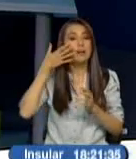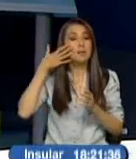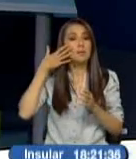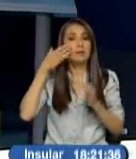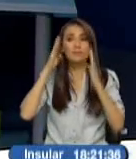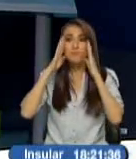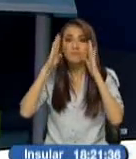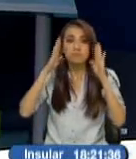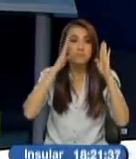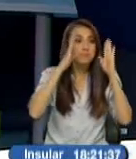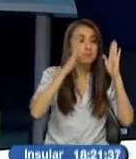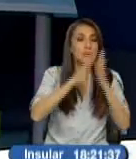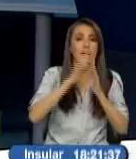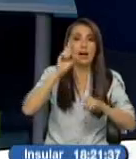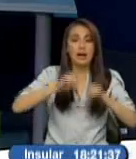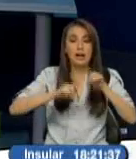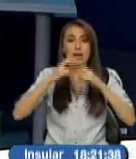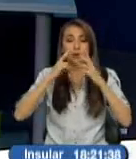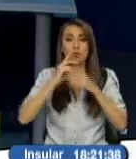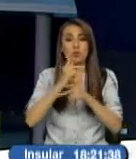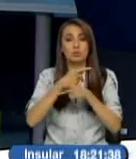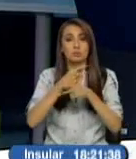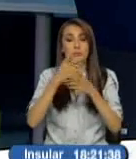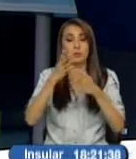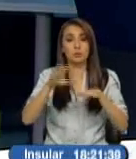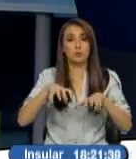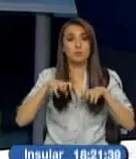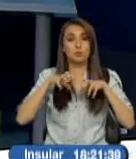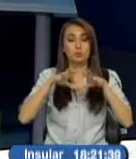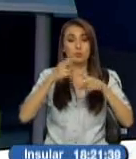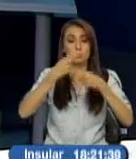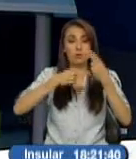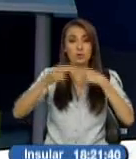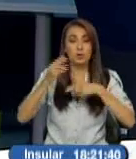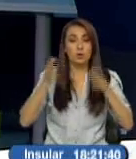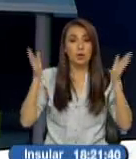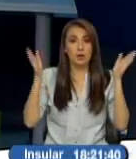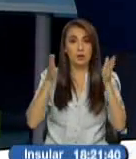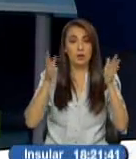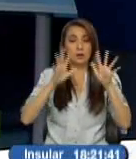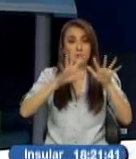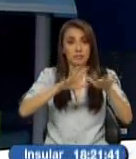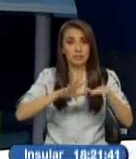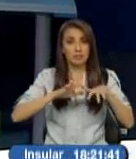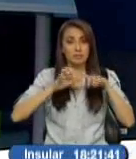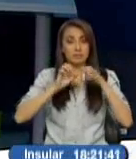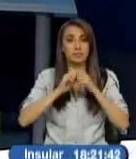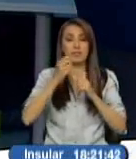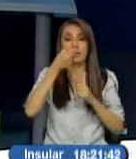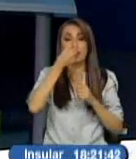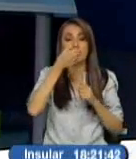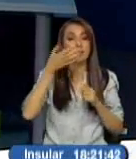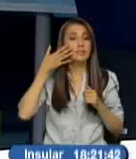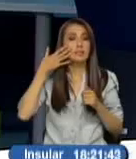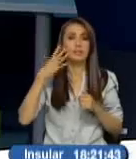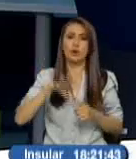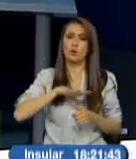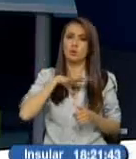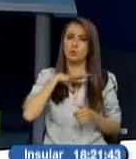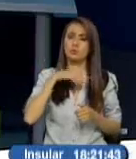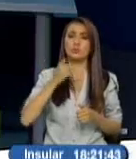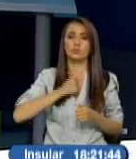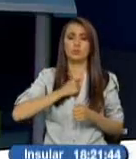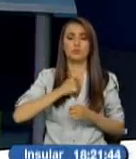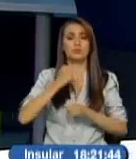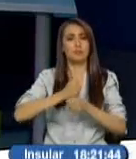Los productores de Zamora Chinchipe, que forman parte de la Asociación de Pequeños Exportadores Agropecuarios de esa región, se sienten orgullosos de su trabajo